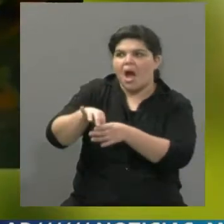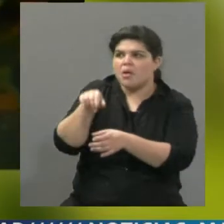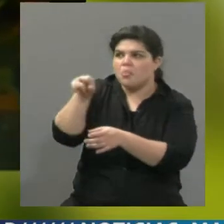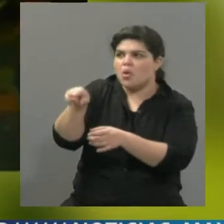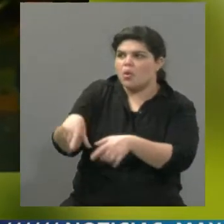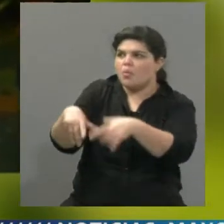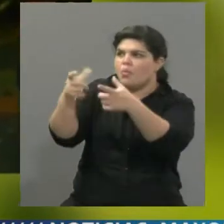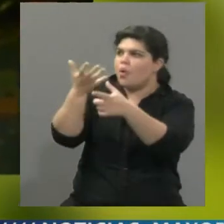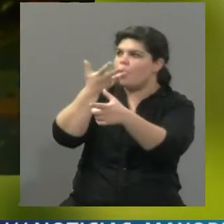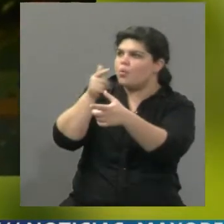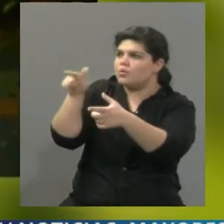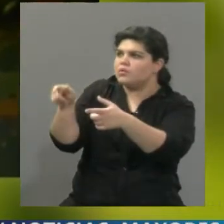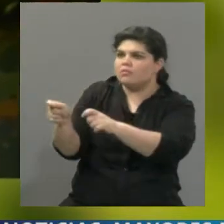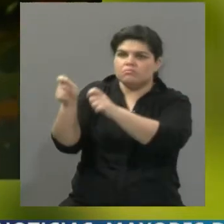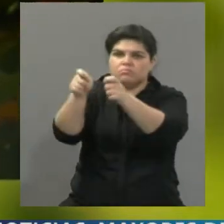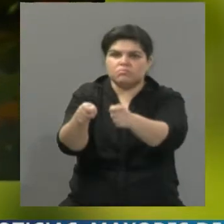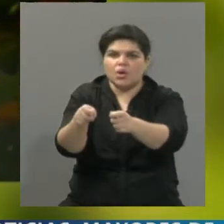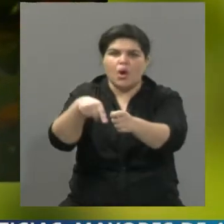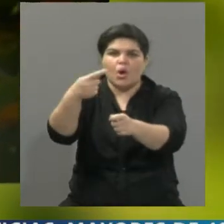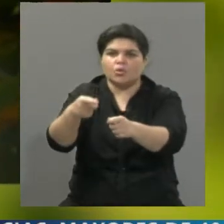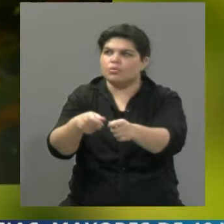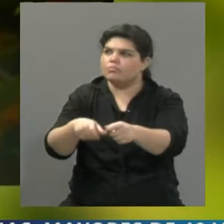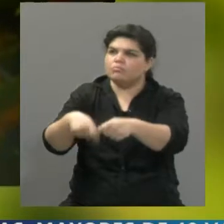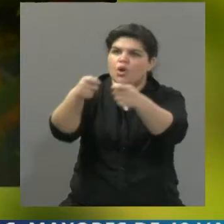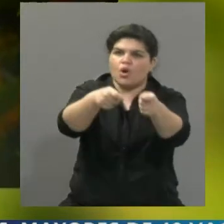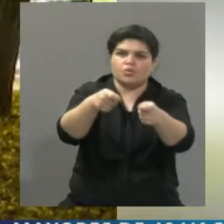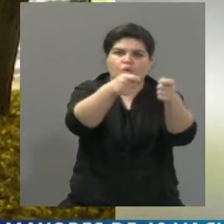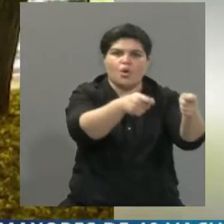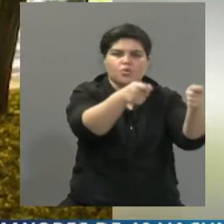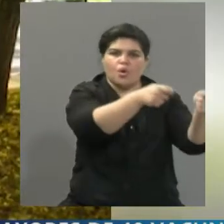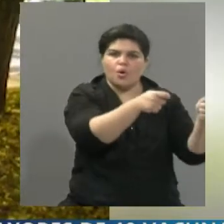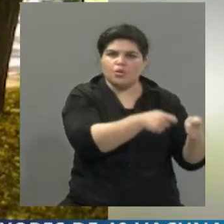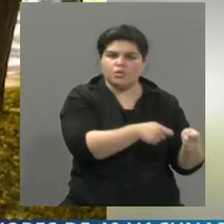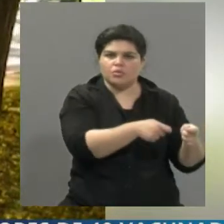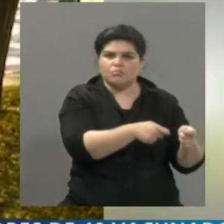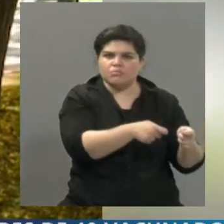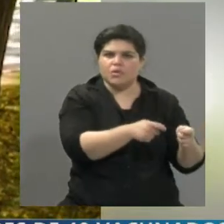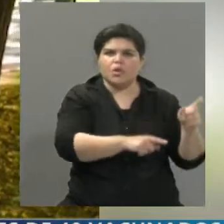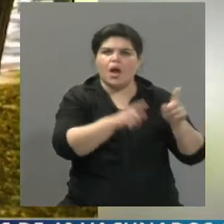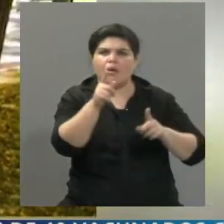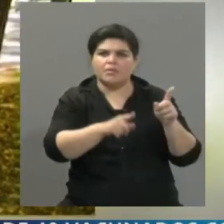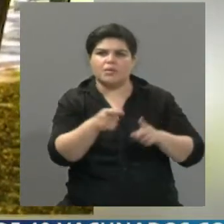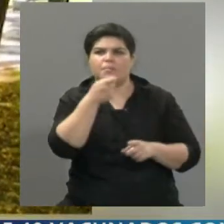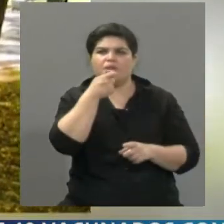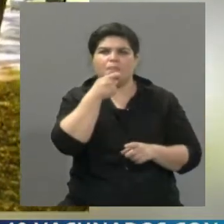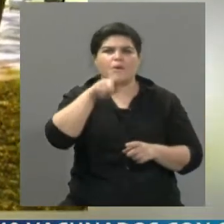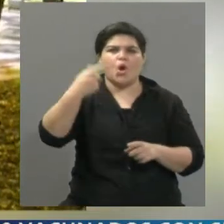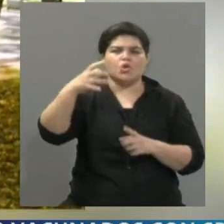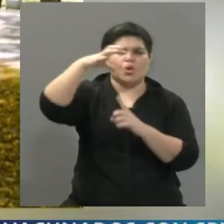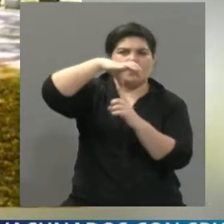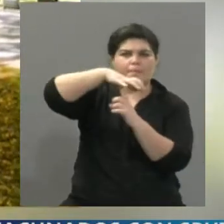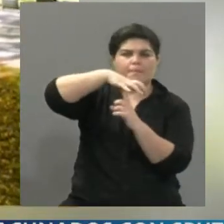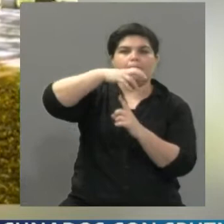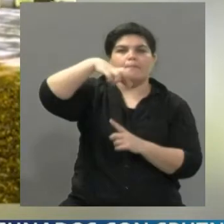puede caer una peste que ataca esa especie y nos deja sin planta. Por ejemplo, lo que pasó con los paraísos sombrilla. Se secaron